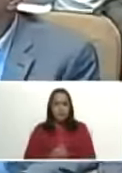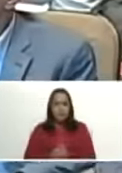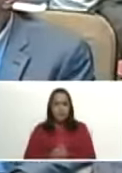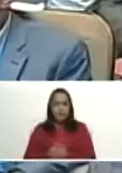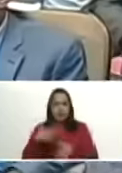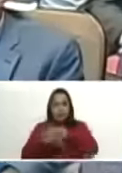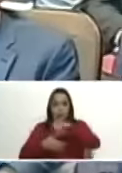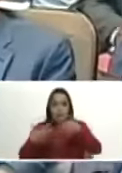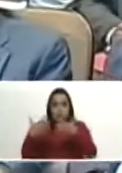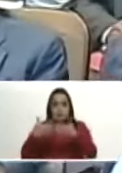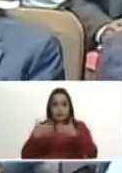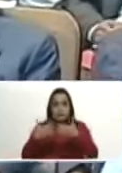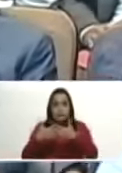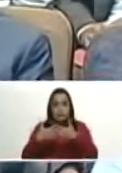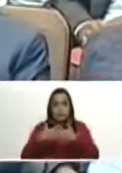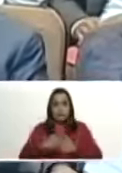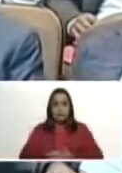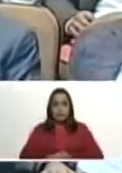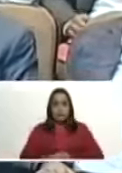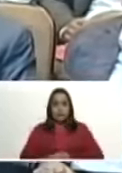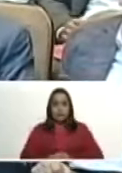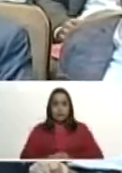un conflicto suma cero,